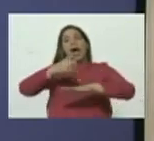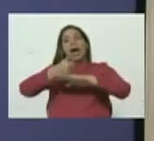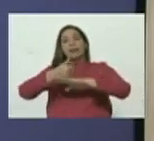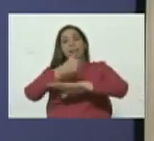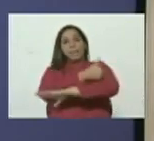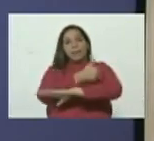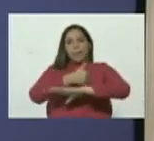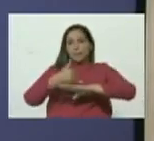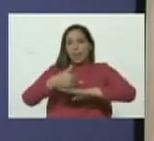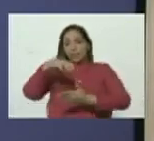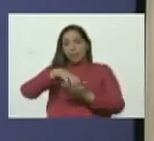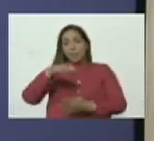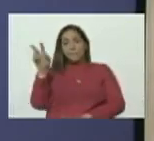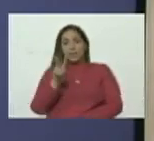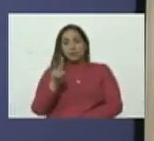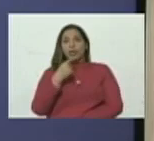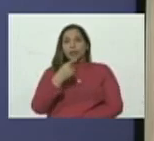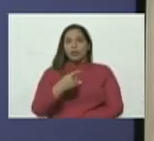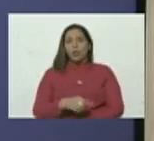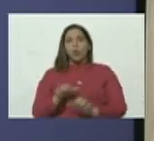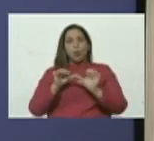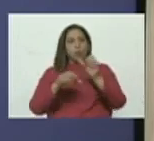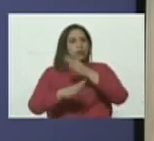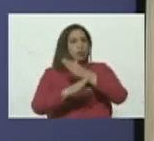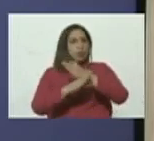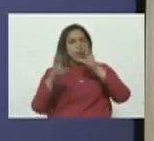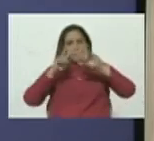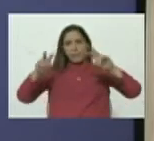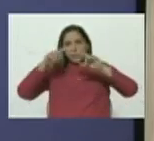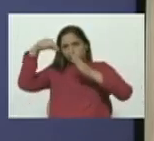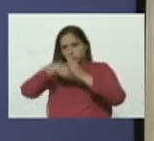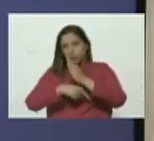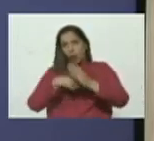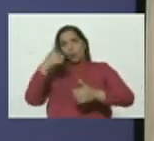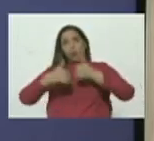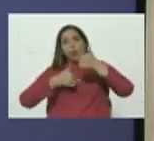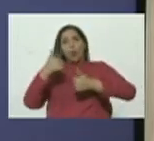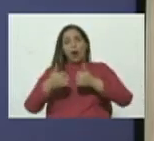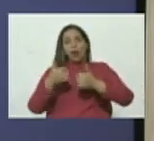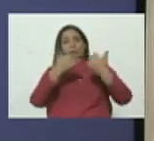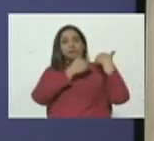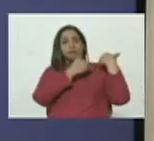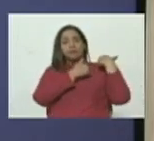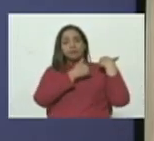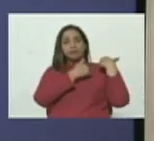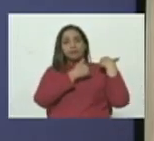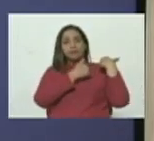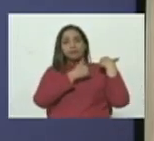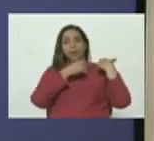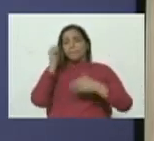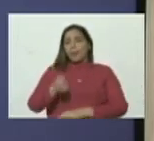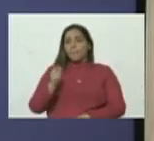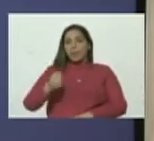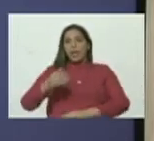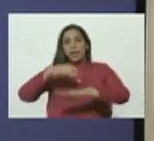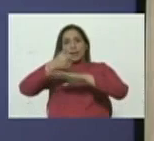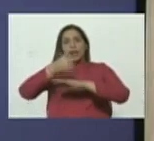del Estado venezolano. Aseguró que continuarán con las investigaciones, las cuales están a cargo de la Fiscalía General de la